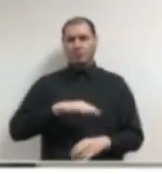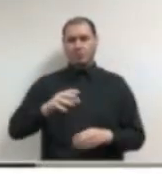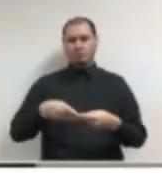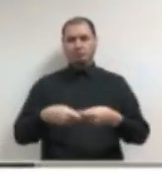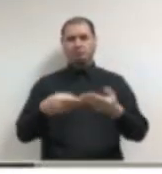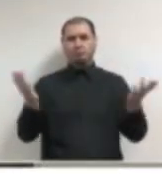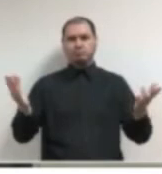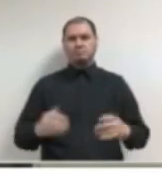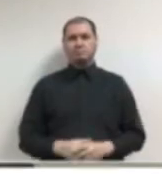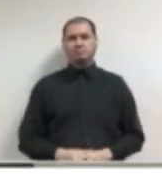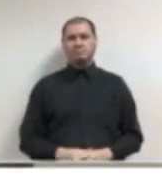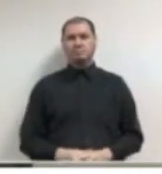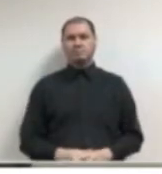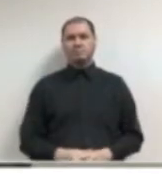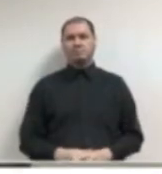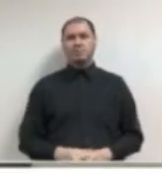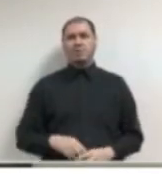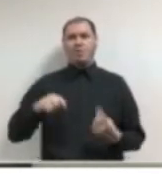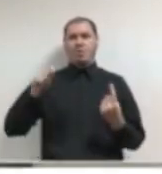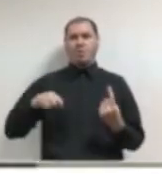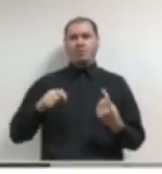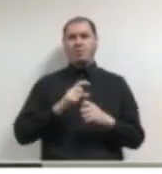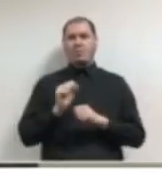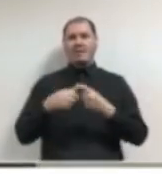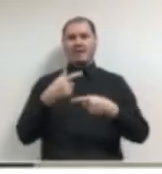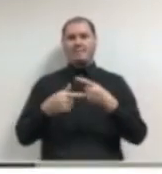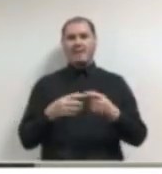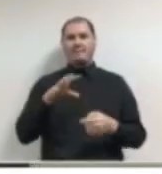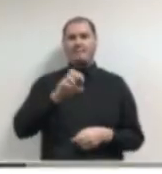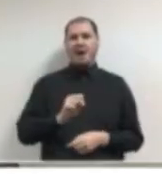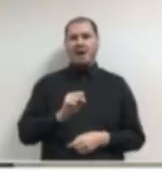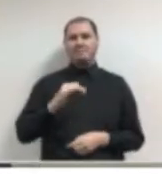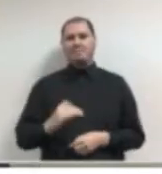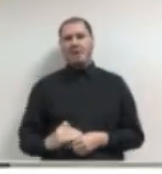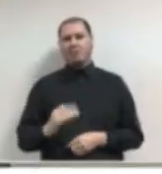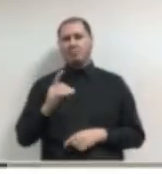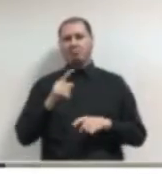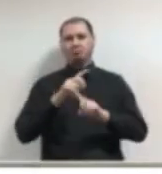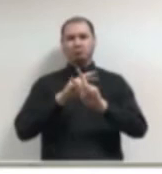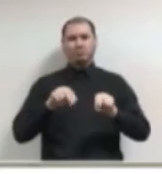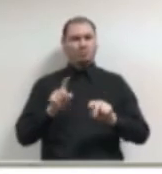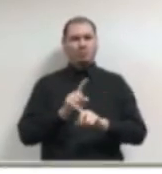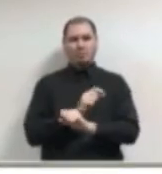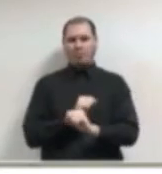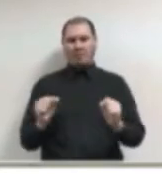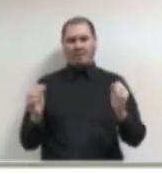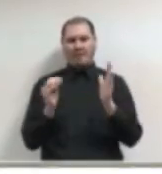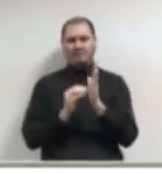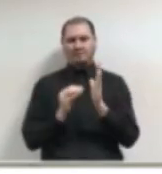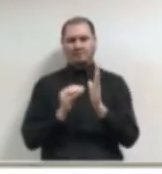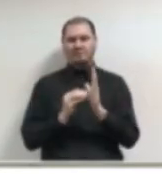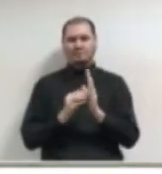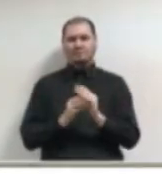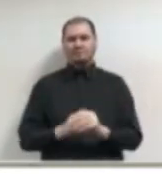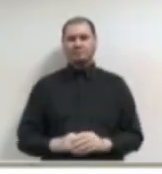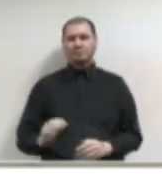magistrados a la agregación, modificación y o supresión de los datos solicitados en la misma. Tengo que mencionar que todo